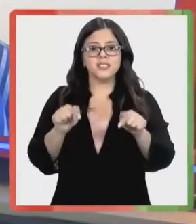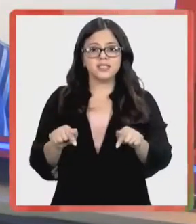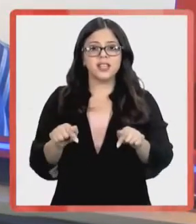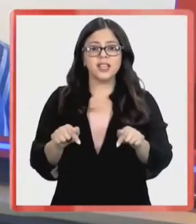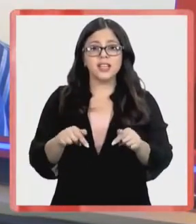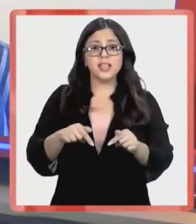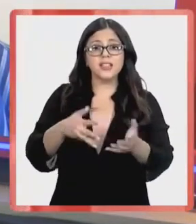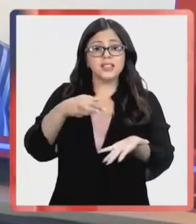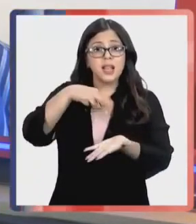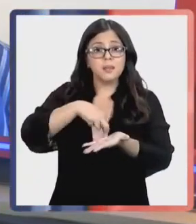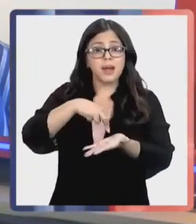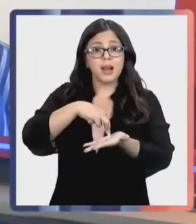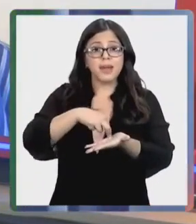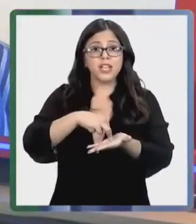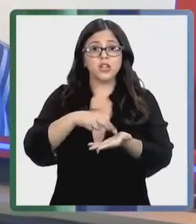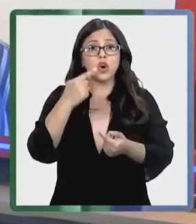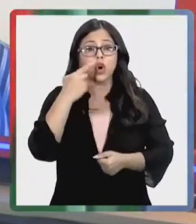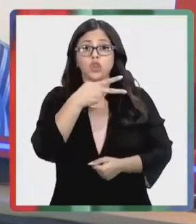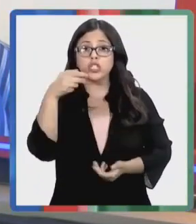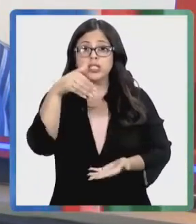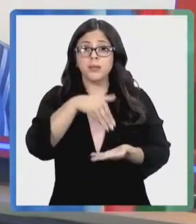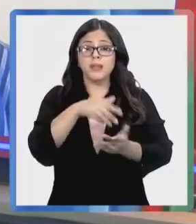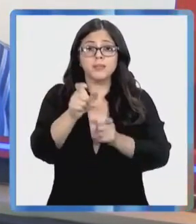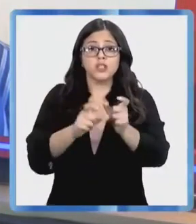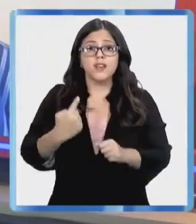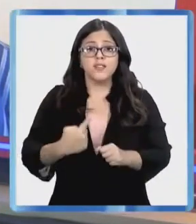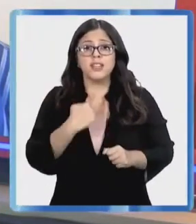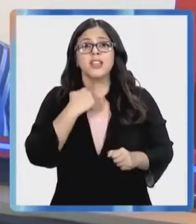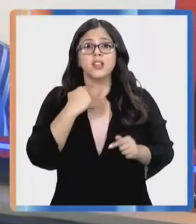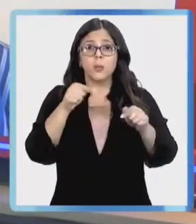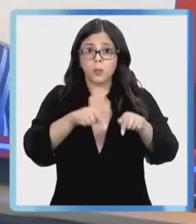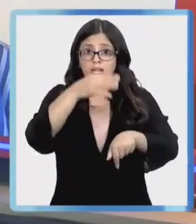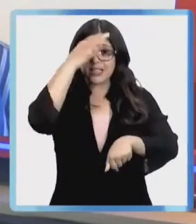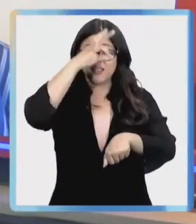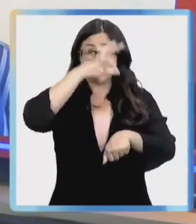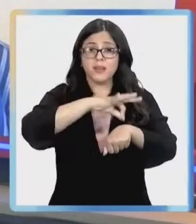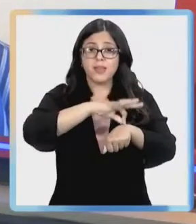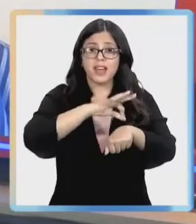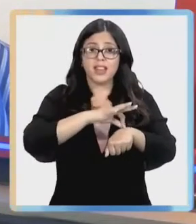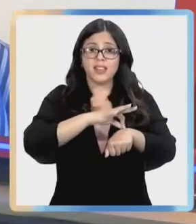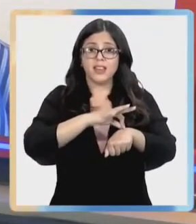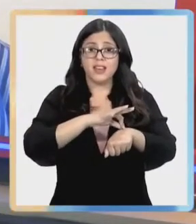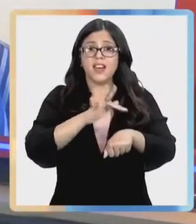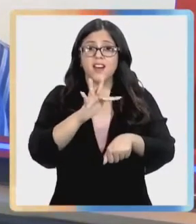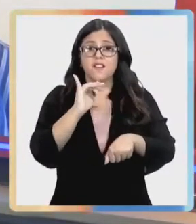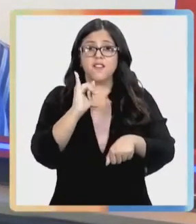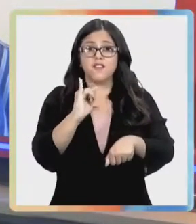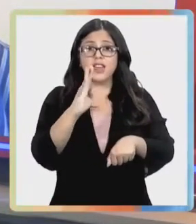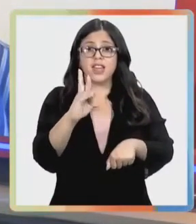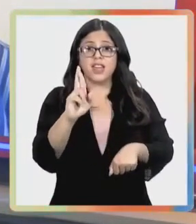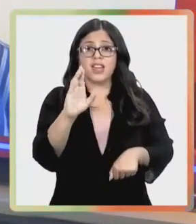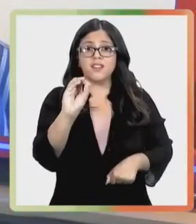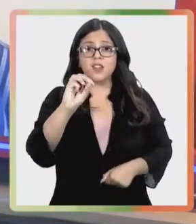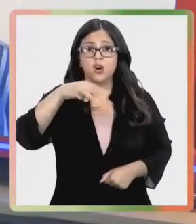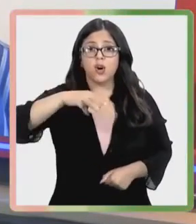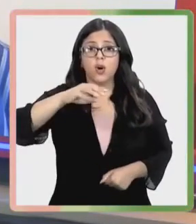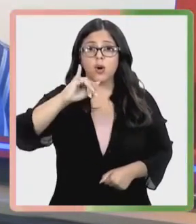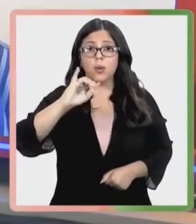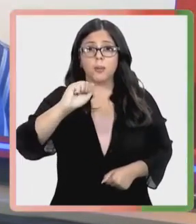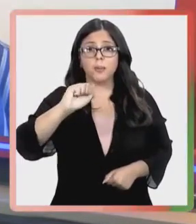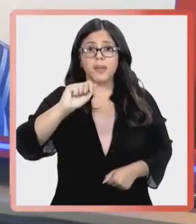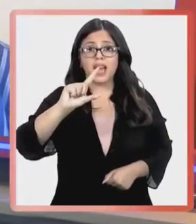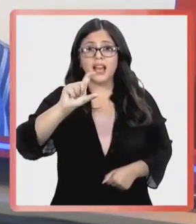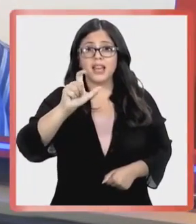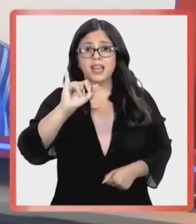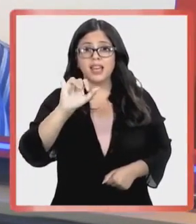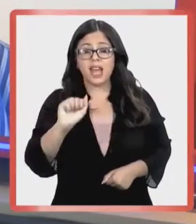parlamentario. Y usted bien decía, 200.000 personas afectadas por esta patología, la fibromialgia, pero podríamos agregar 200.000 más